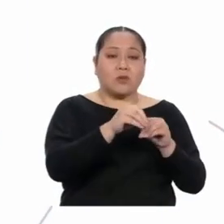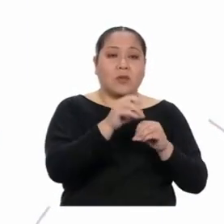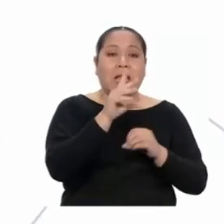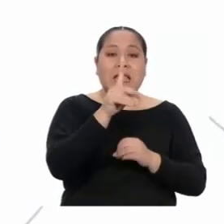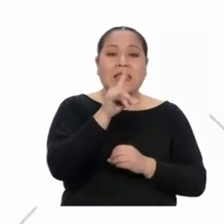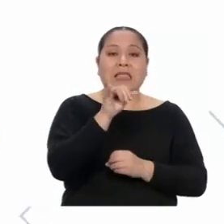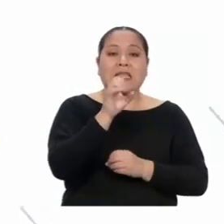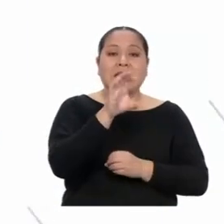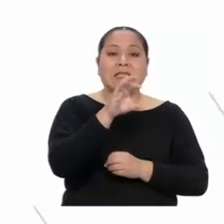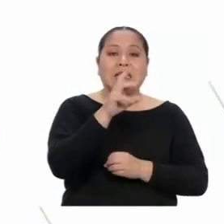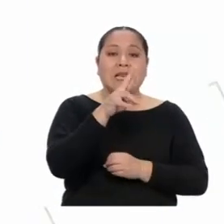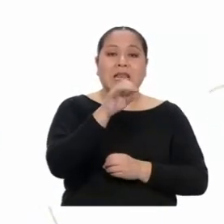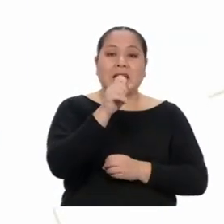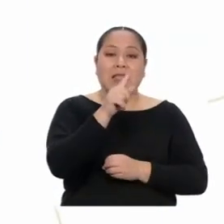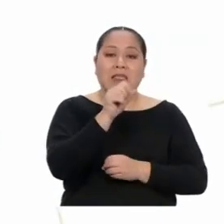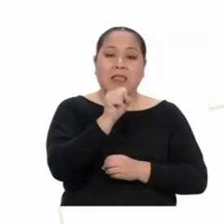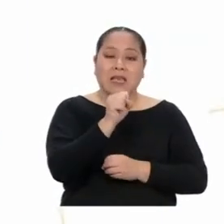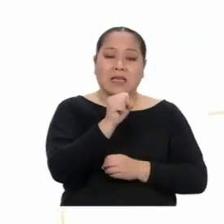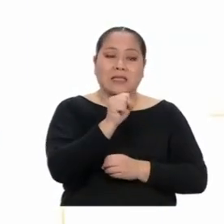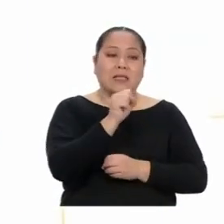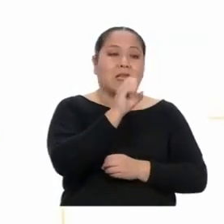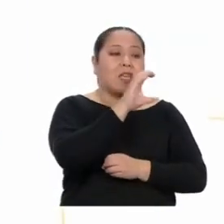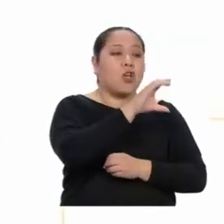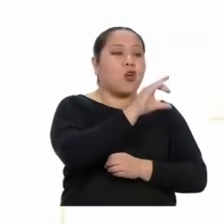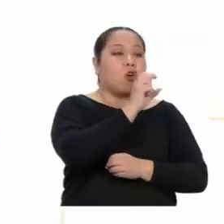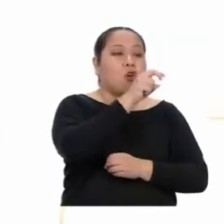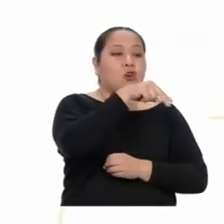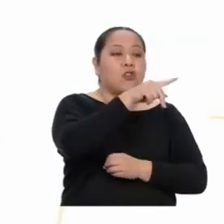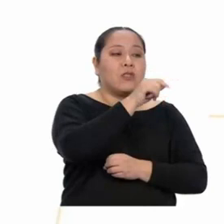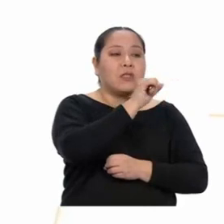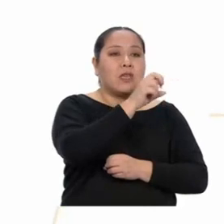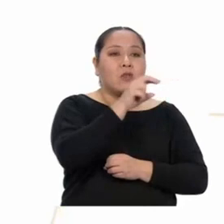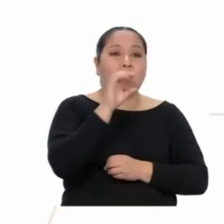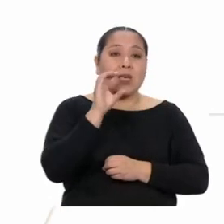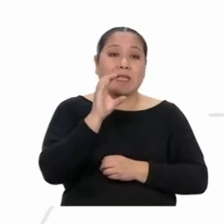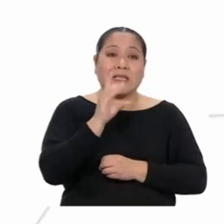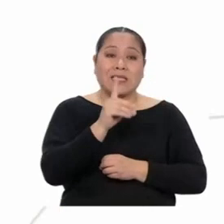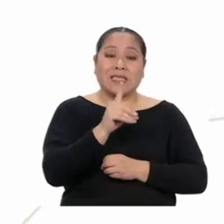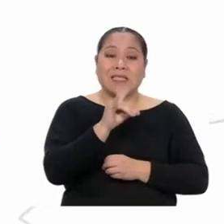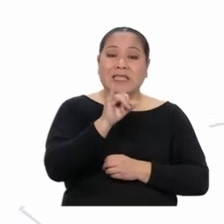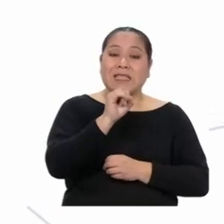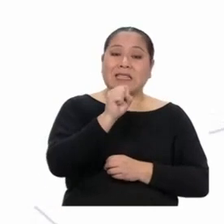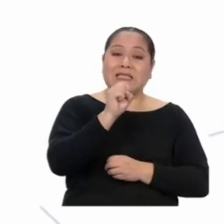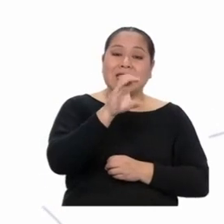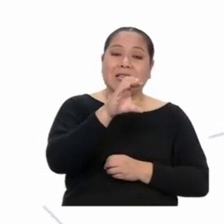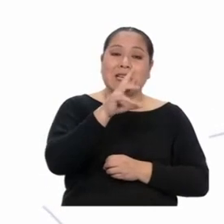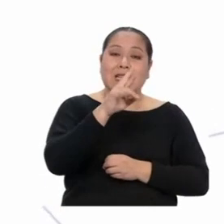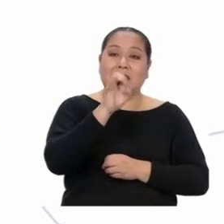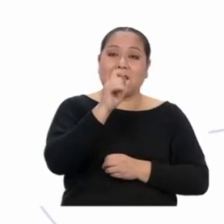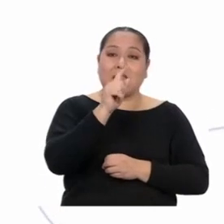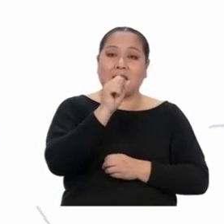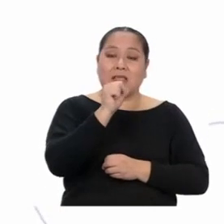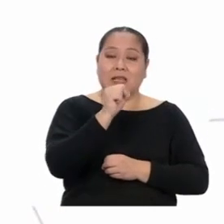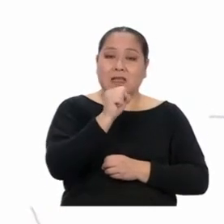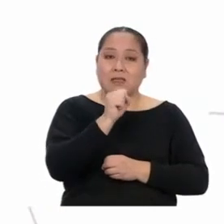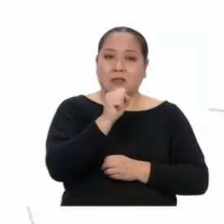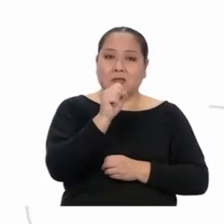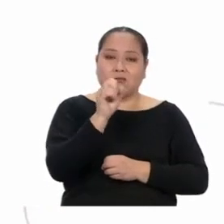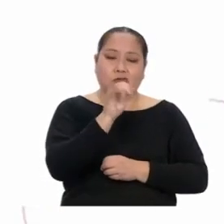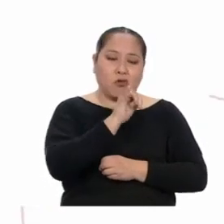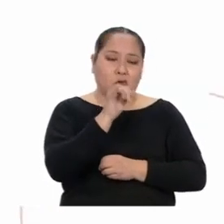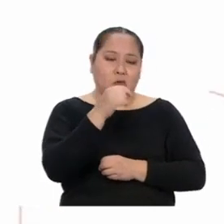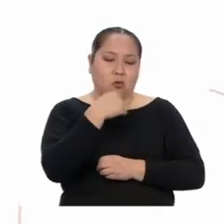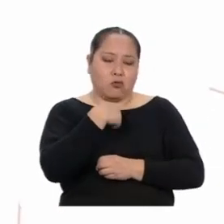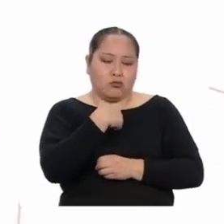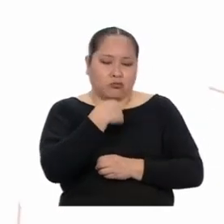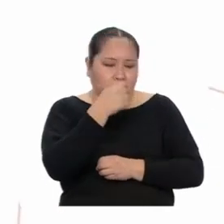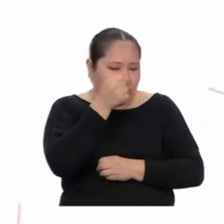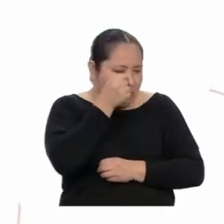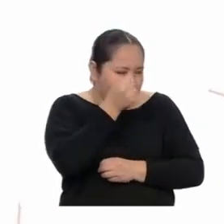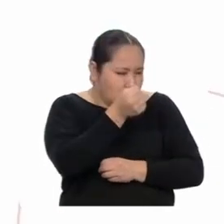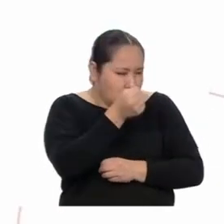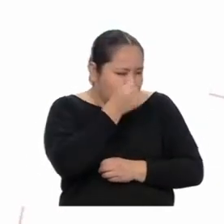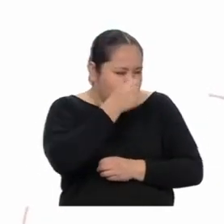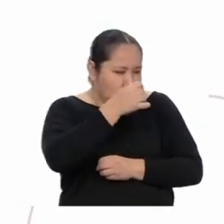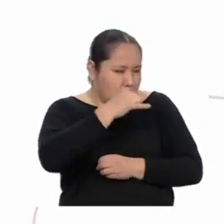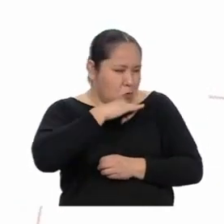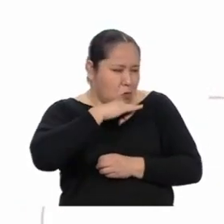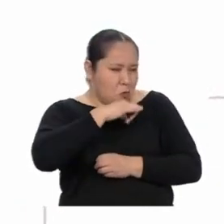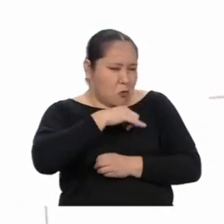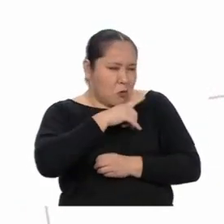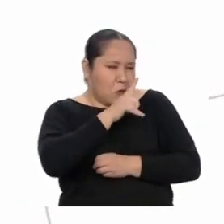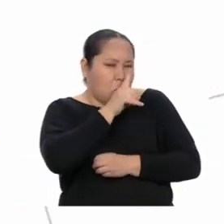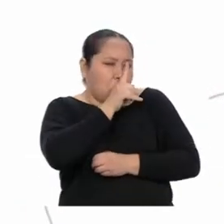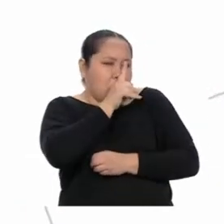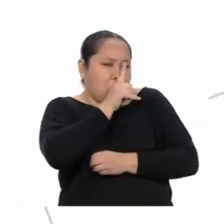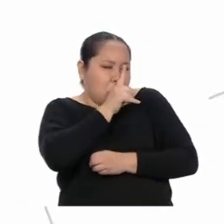y las continuas. Las variables discretas deben ser como nosotros, los detectives,